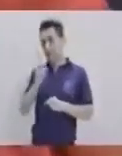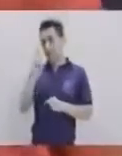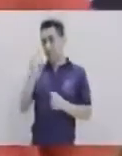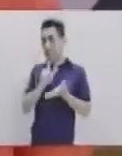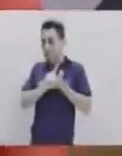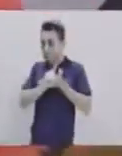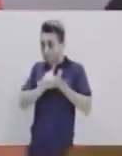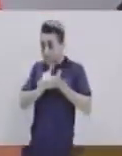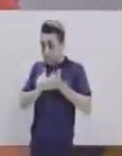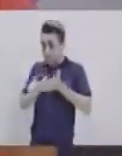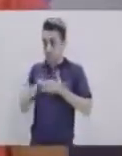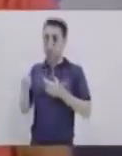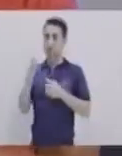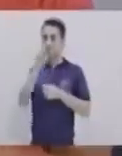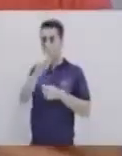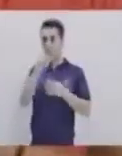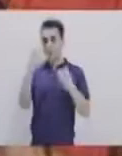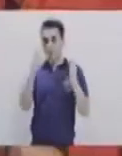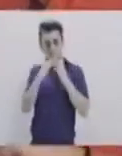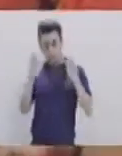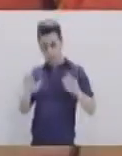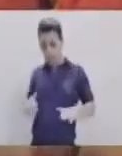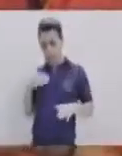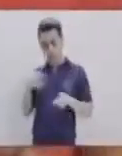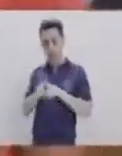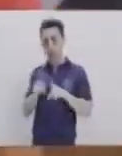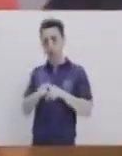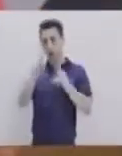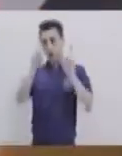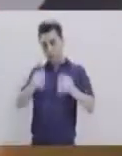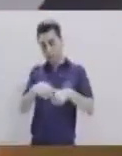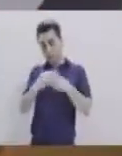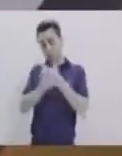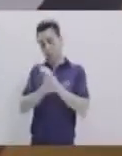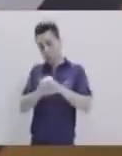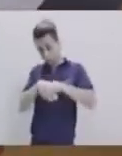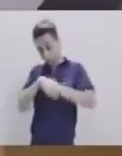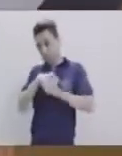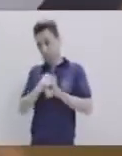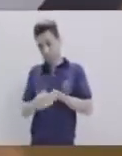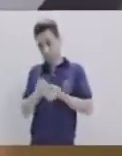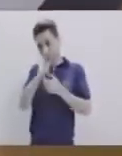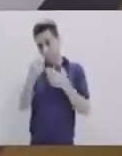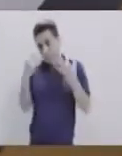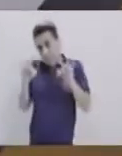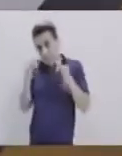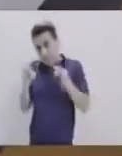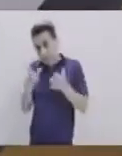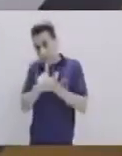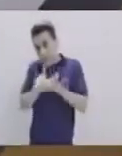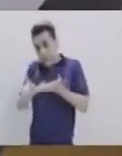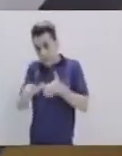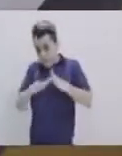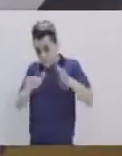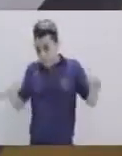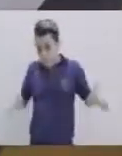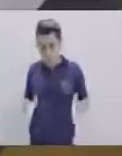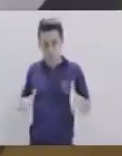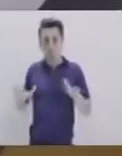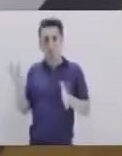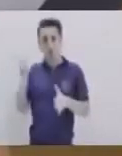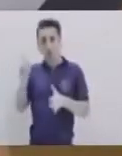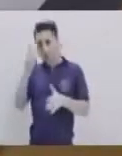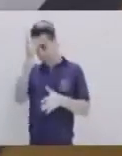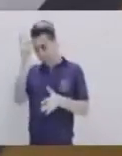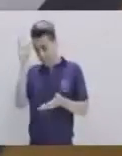buena higiene. Ustedes en casa, al igual que nosotros, recuerden lavarse las manos constantemente, traten de tener limpio su espacio de trabajo, traten